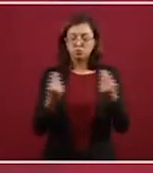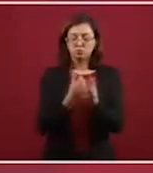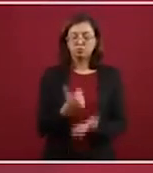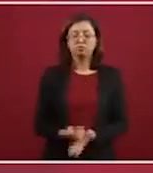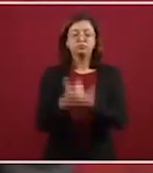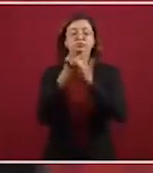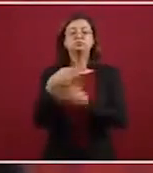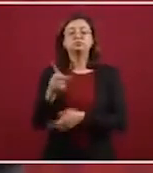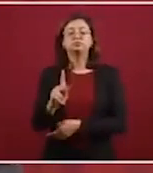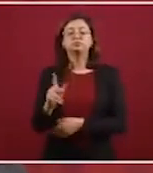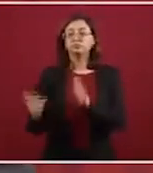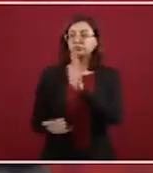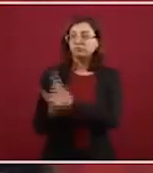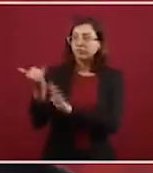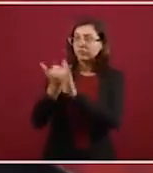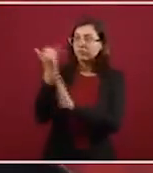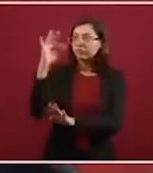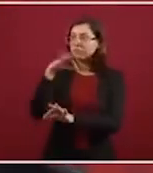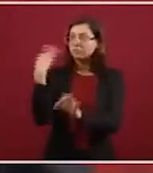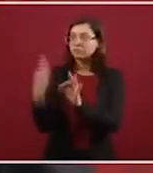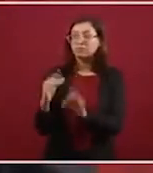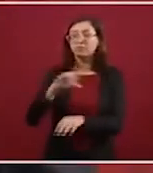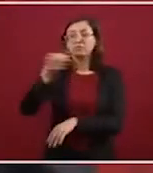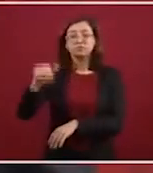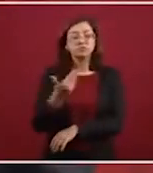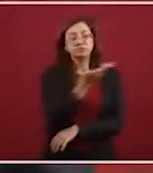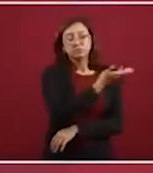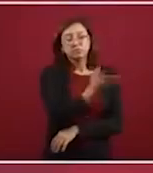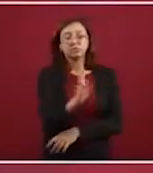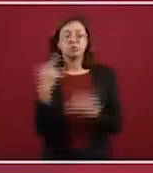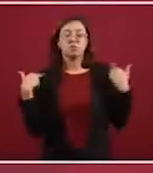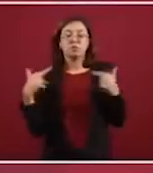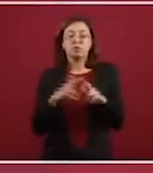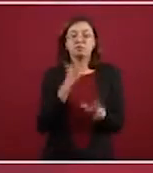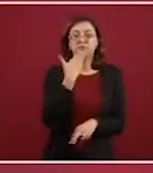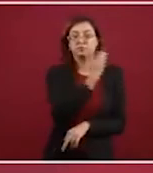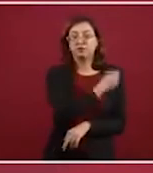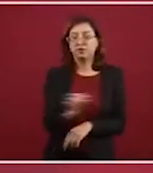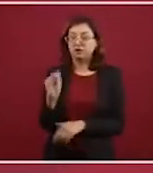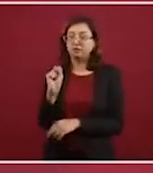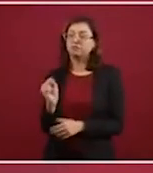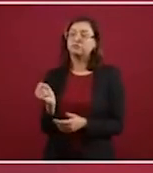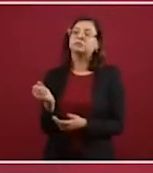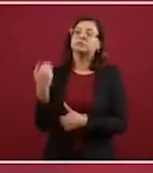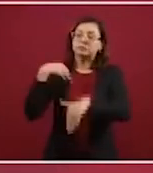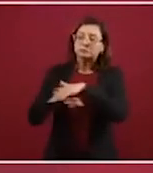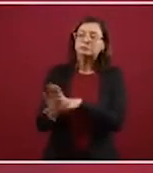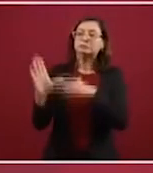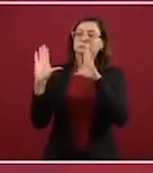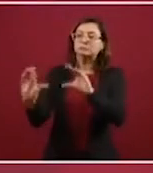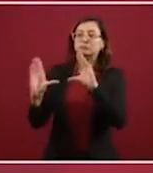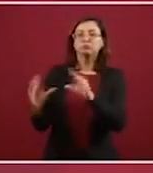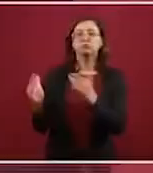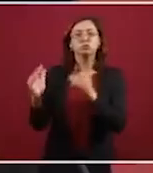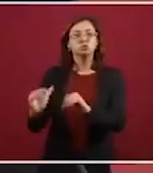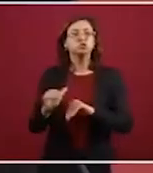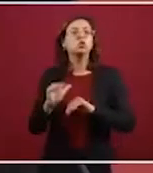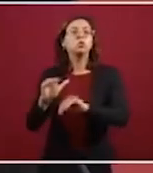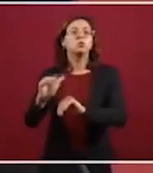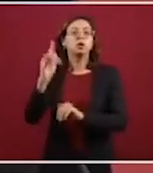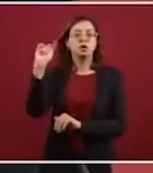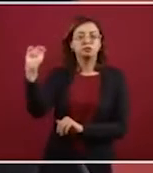asesoría para tener maestros especializados en alta tecnología y